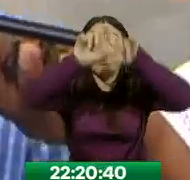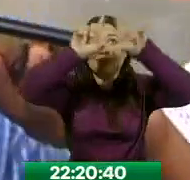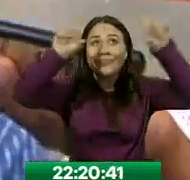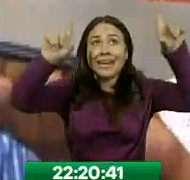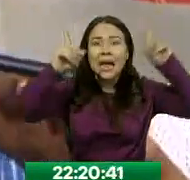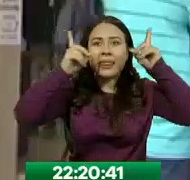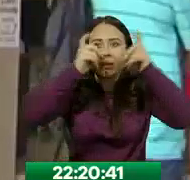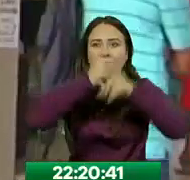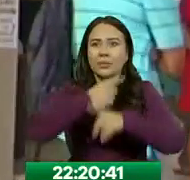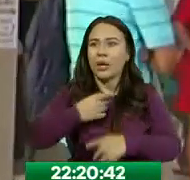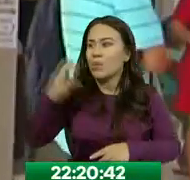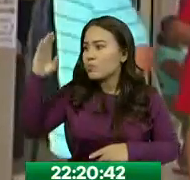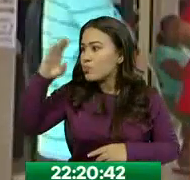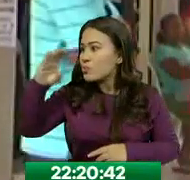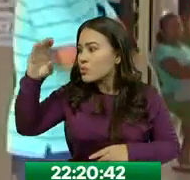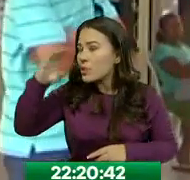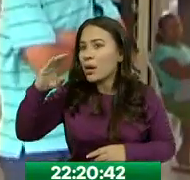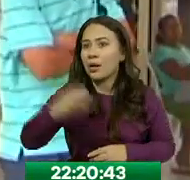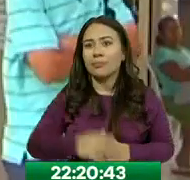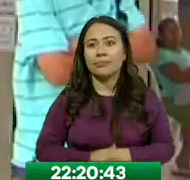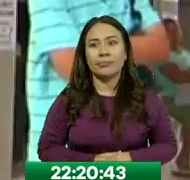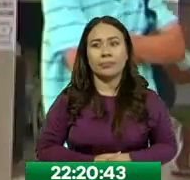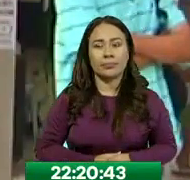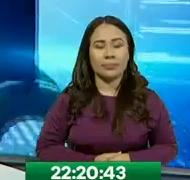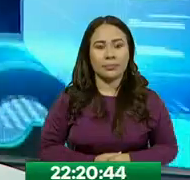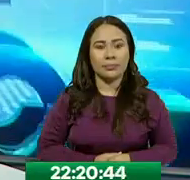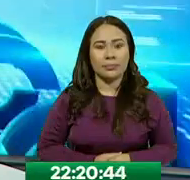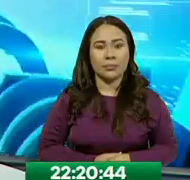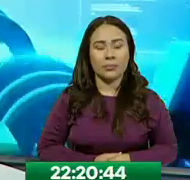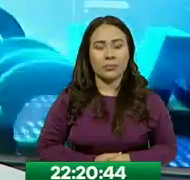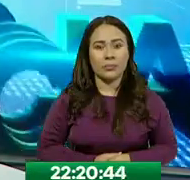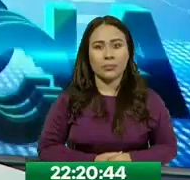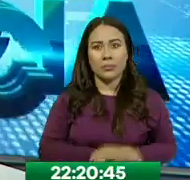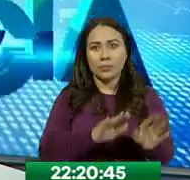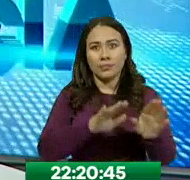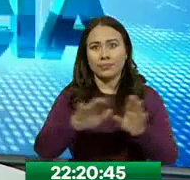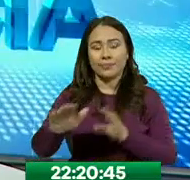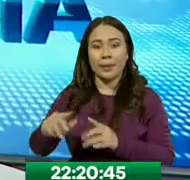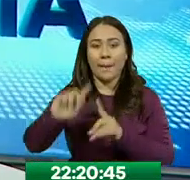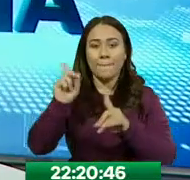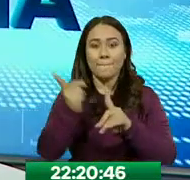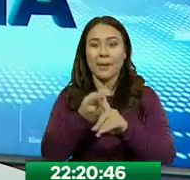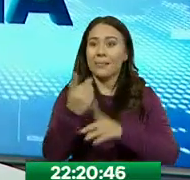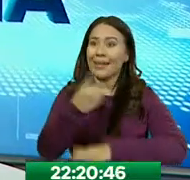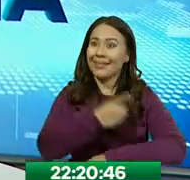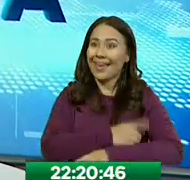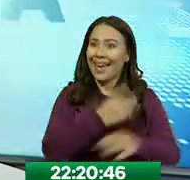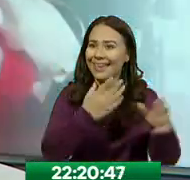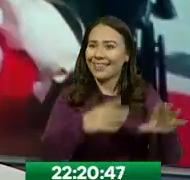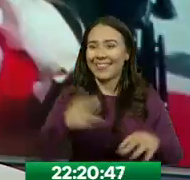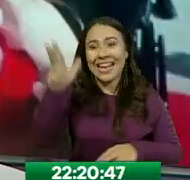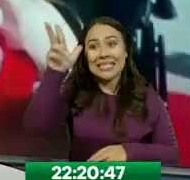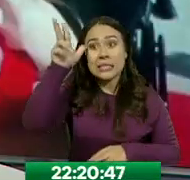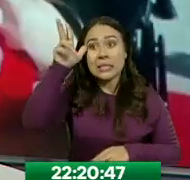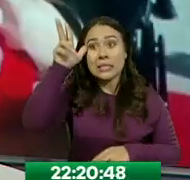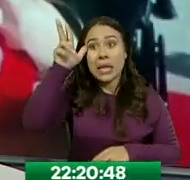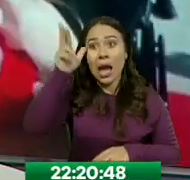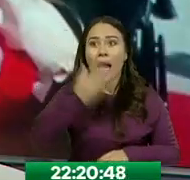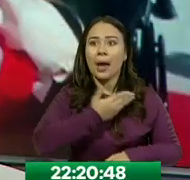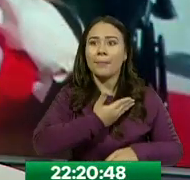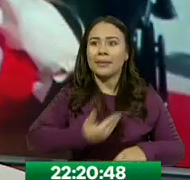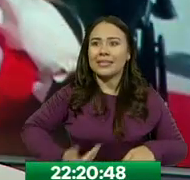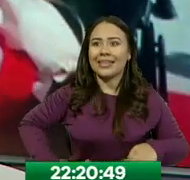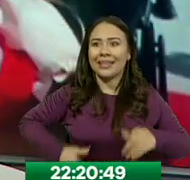difícil localizarlo. Informó Julio César Saona. En su primer día de agenda oficial en China, el presidente Lenín